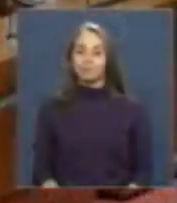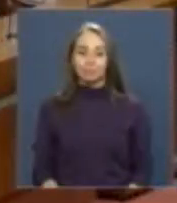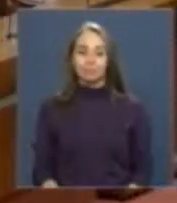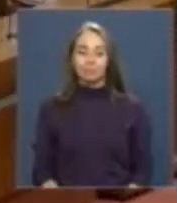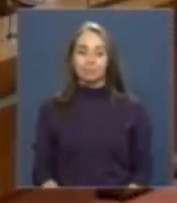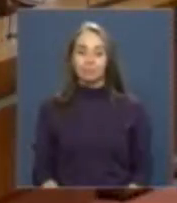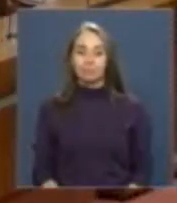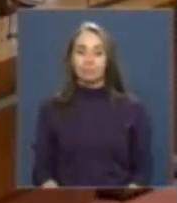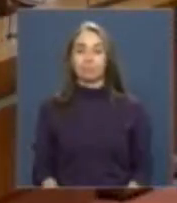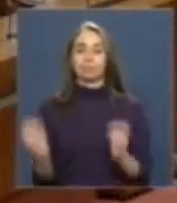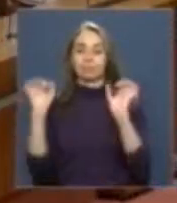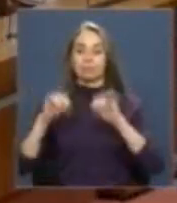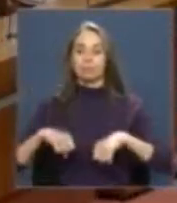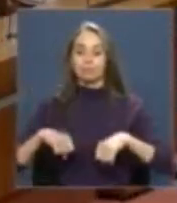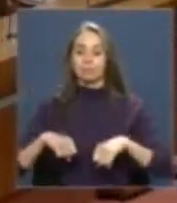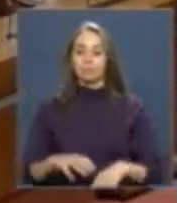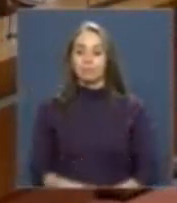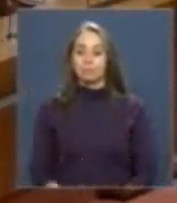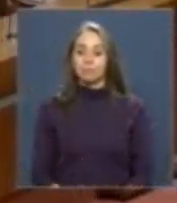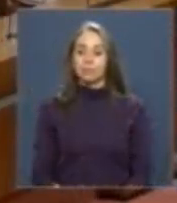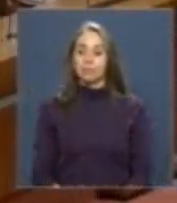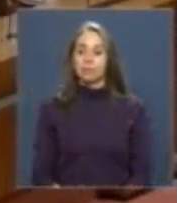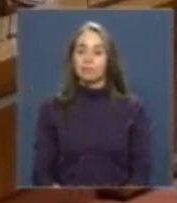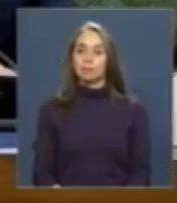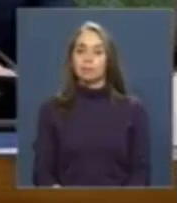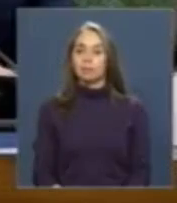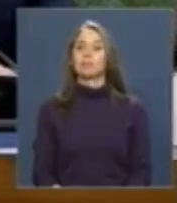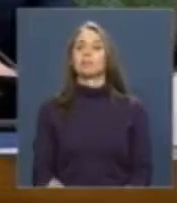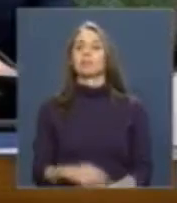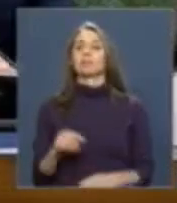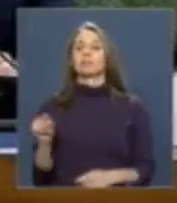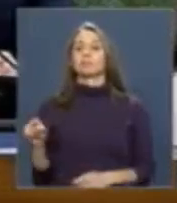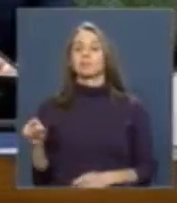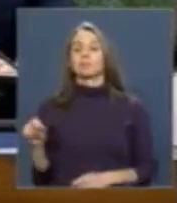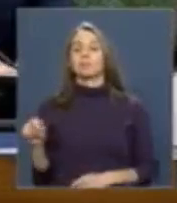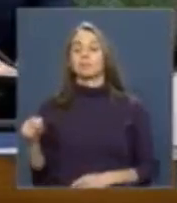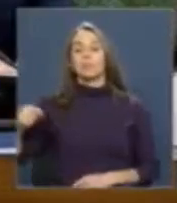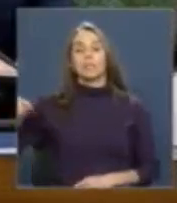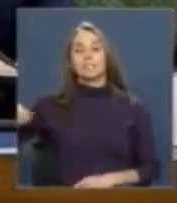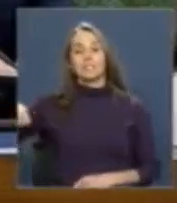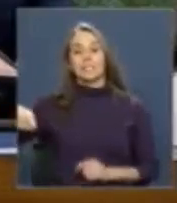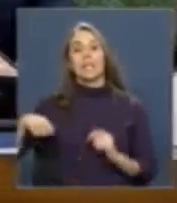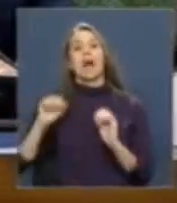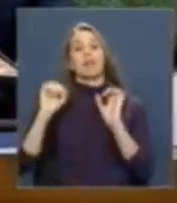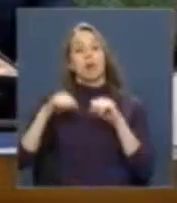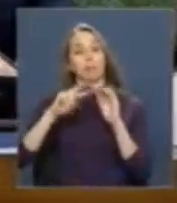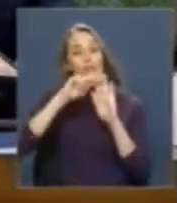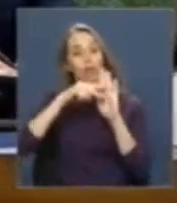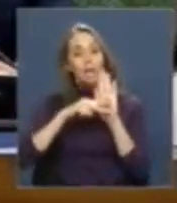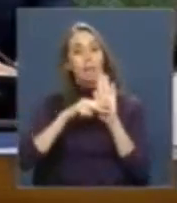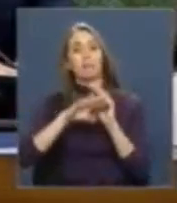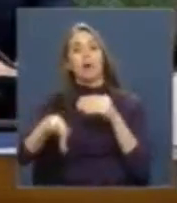abro ao en votación la enmienda introducida por el senado para agregar un nuevo número 3